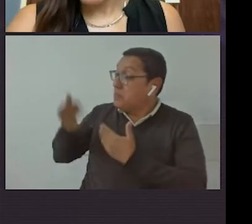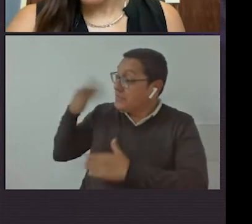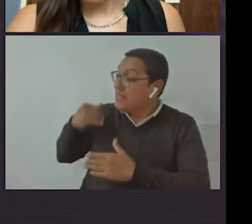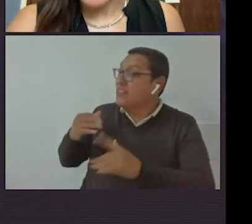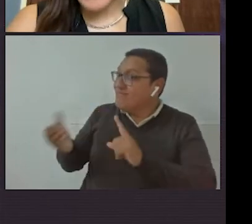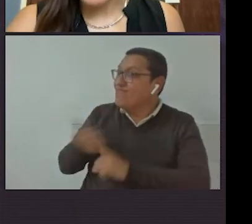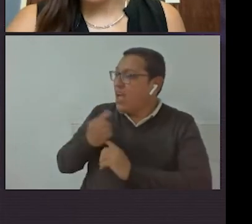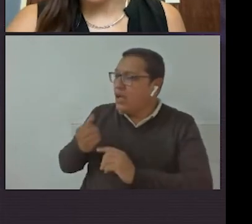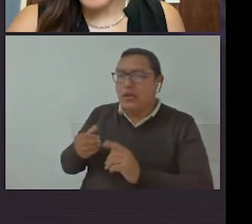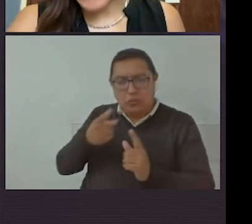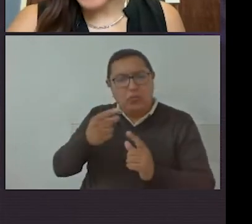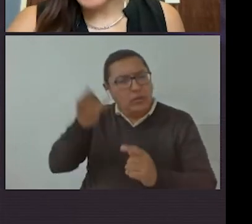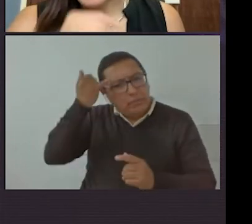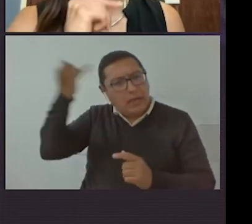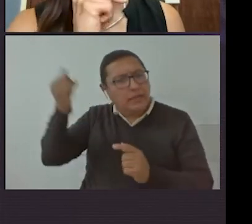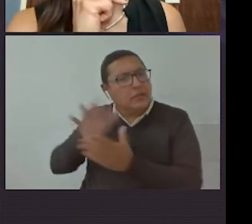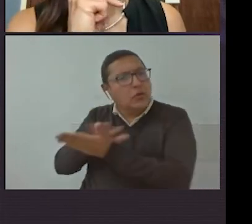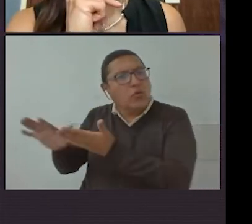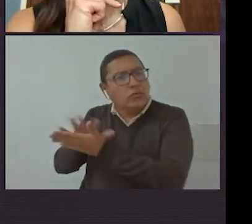¿Cómo lo quieres contar?